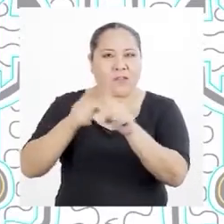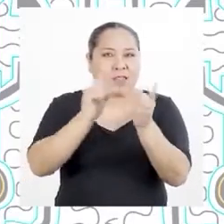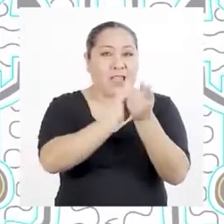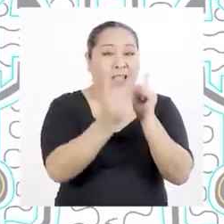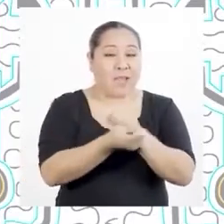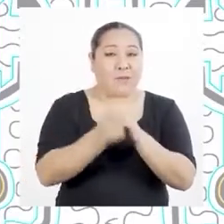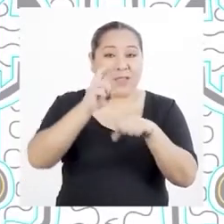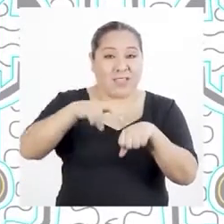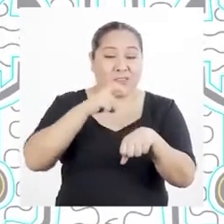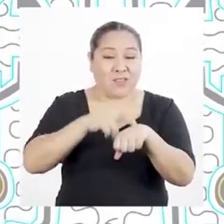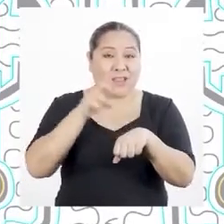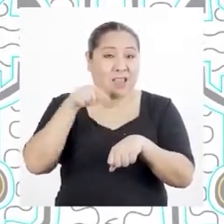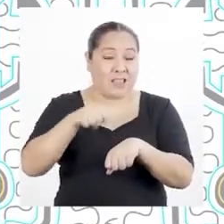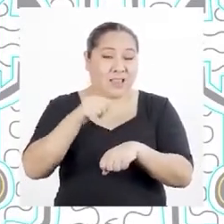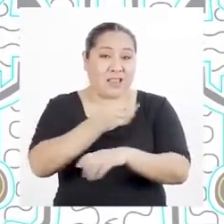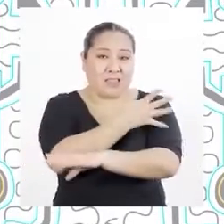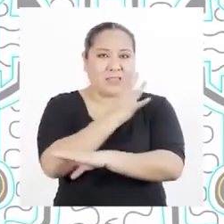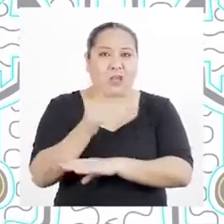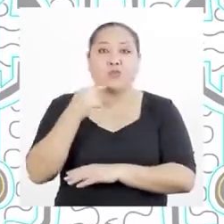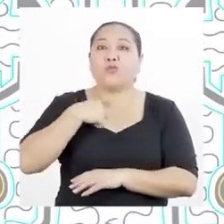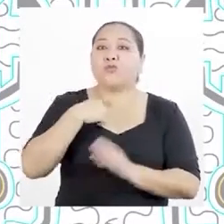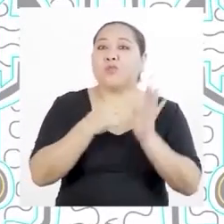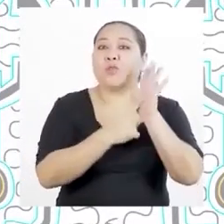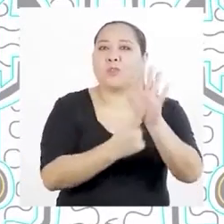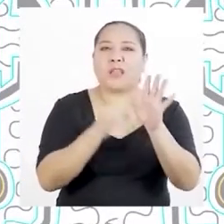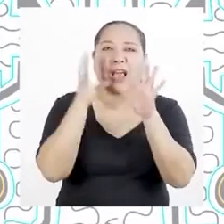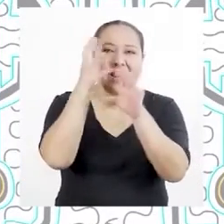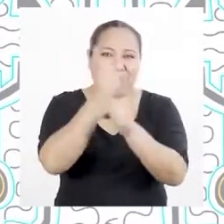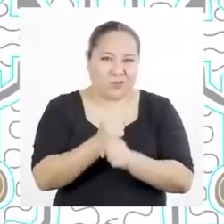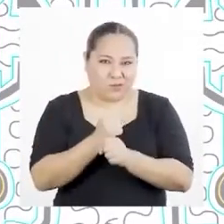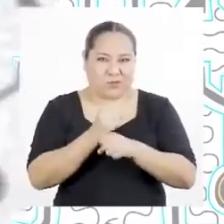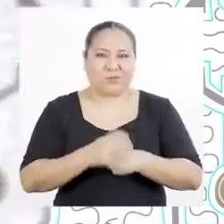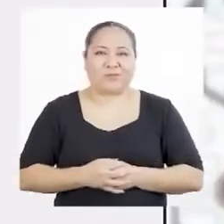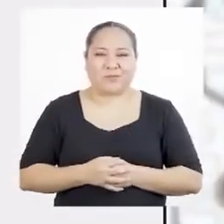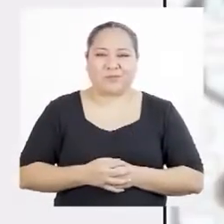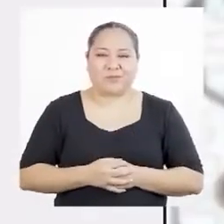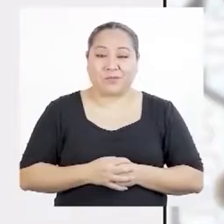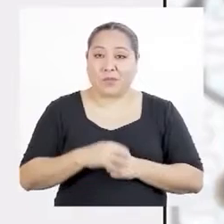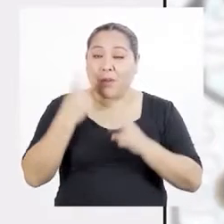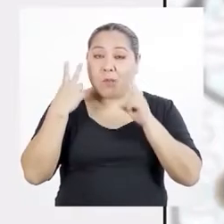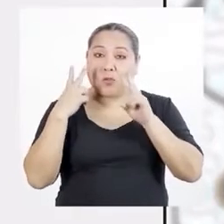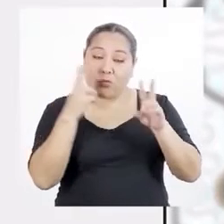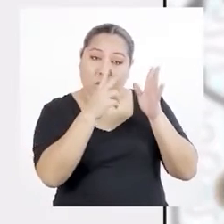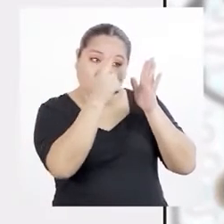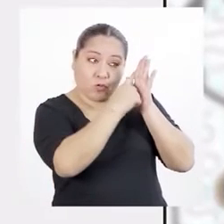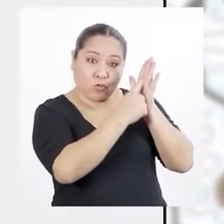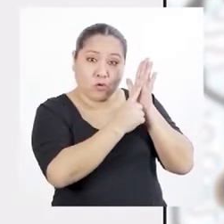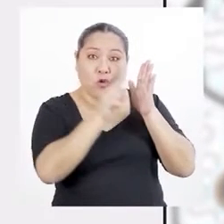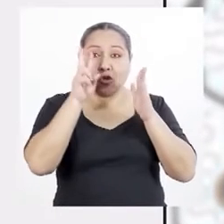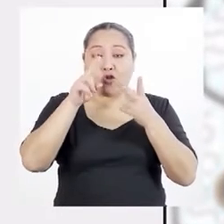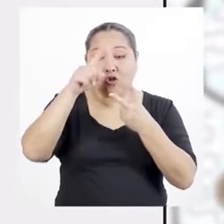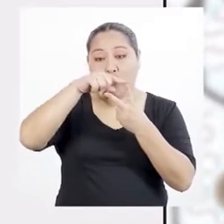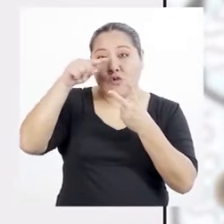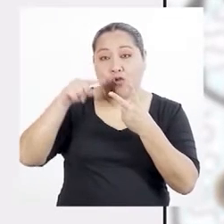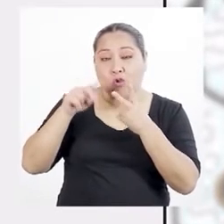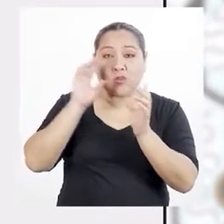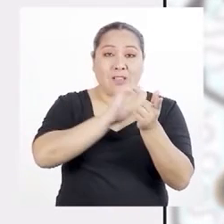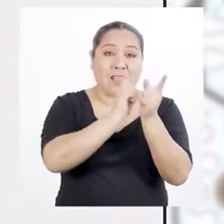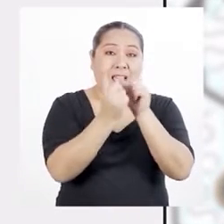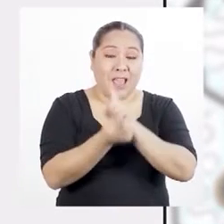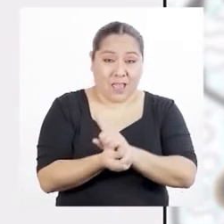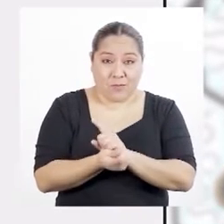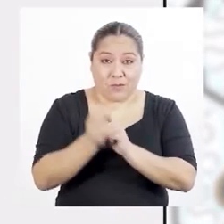de la selva. Muy bien, les mostraré el resumen. Hemos visto dos tipos de fenómenos naturales